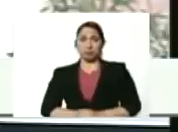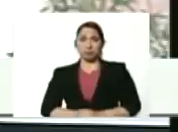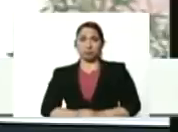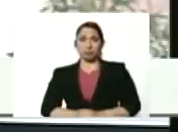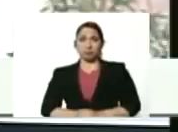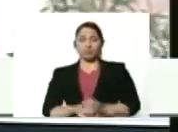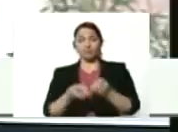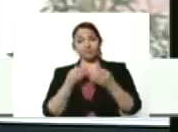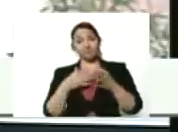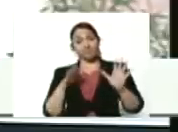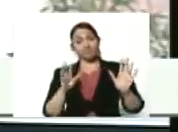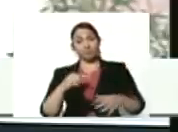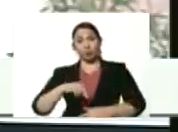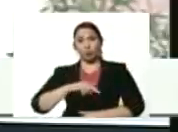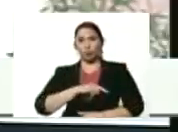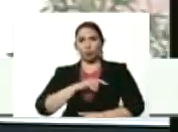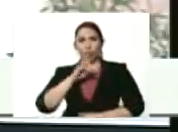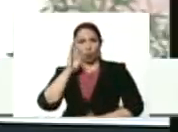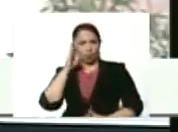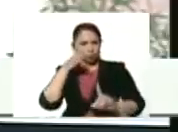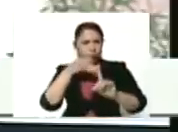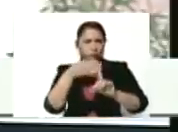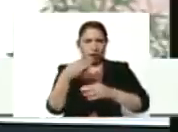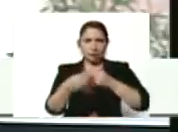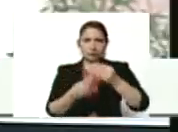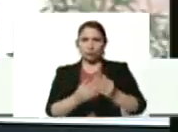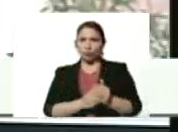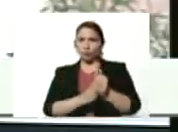Y bueno, hemos estado allí ejerciendo liderazgo.